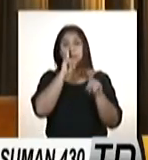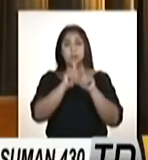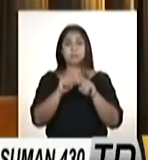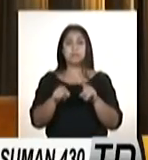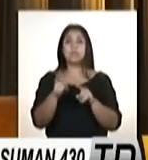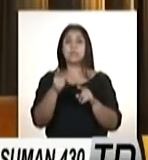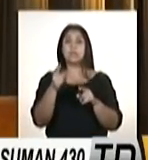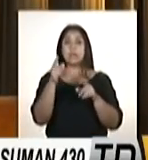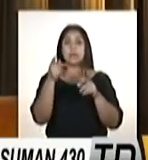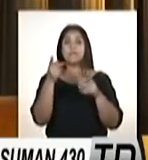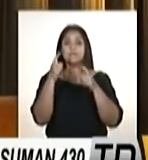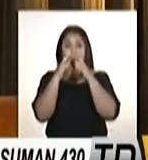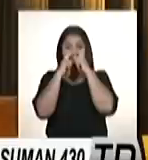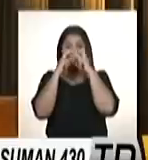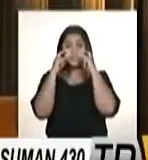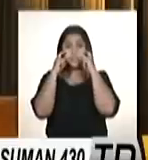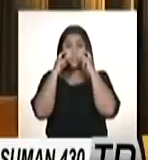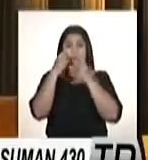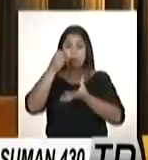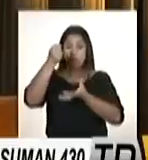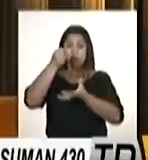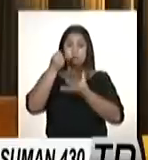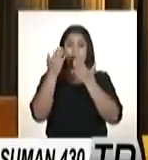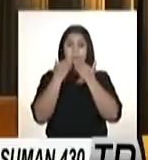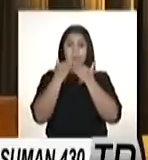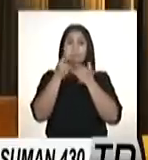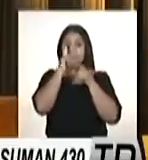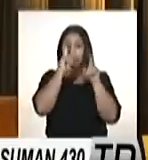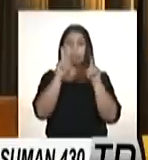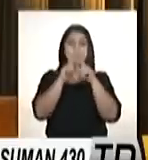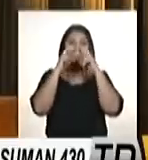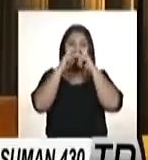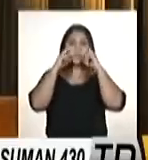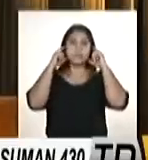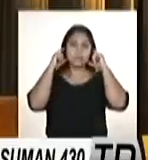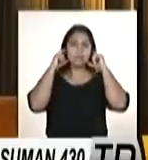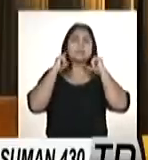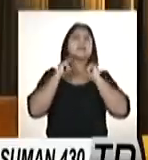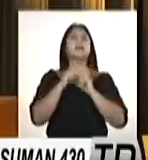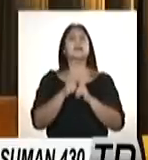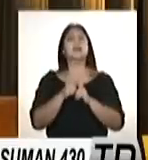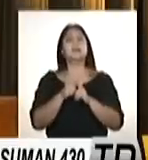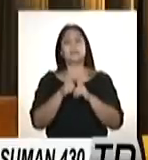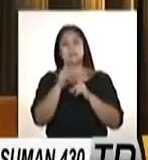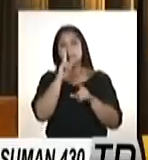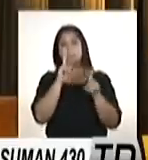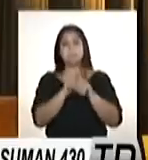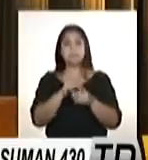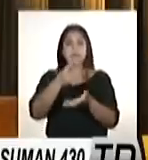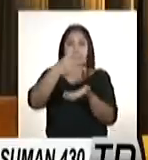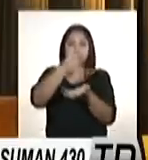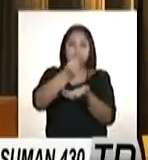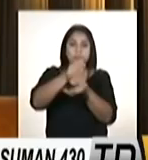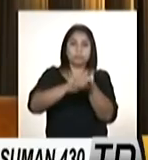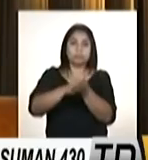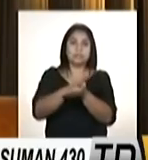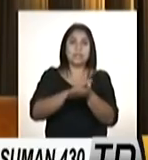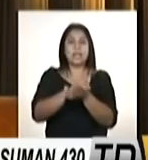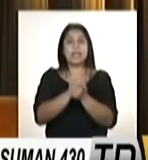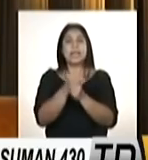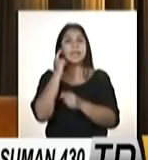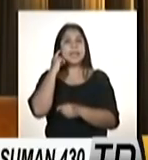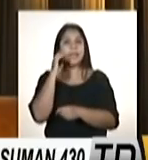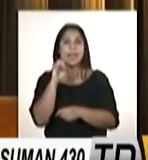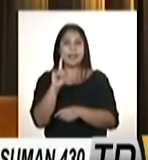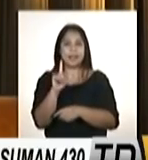van mascarillas en esas bolsas, principian a llegar también ya alcohol en gel, 10